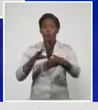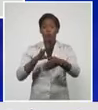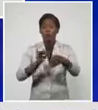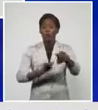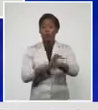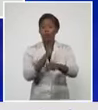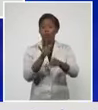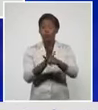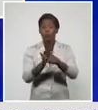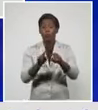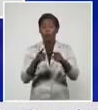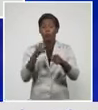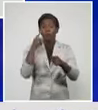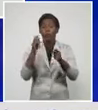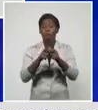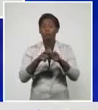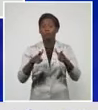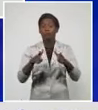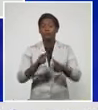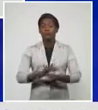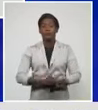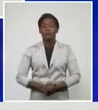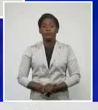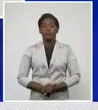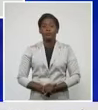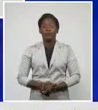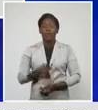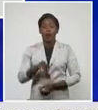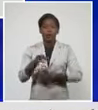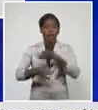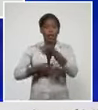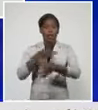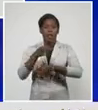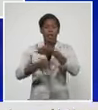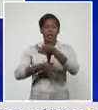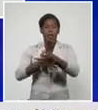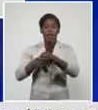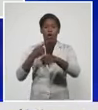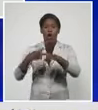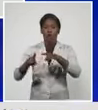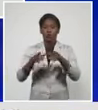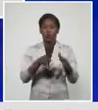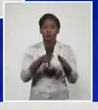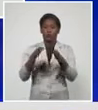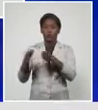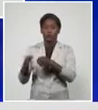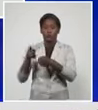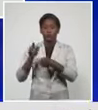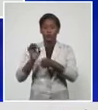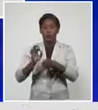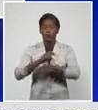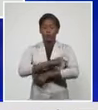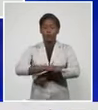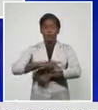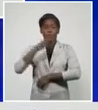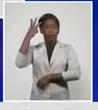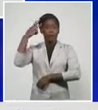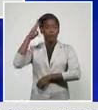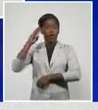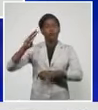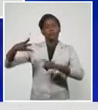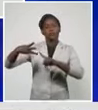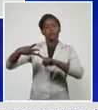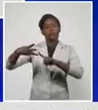tiempo. Ya cuando vamos a los fallecidos, México se va a un tercer lugar y después